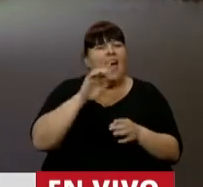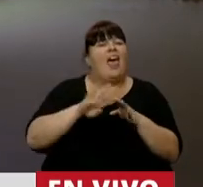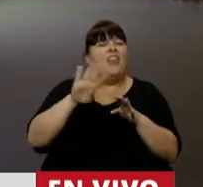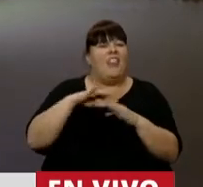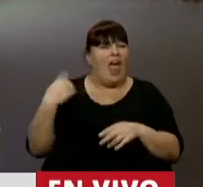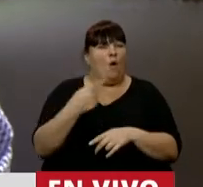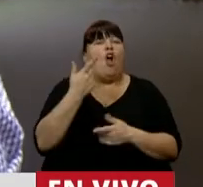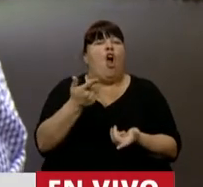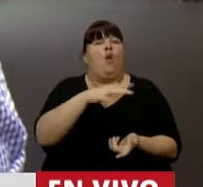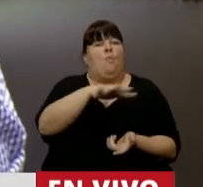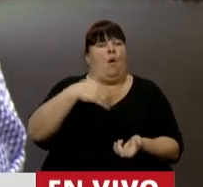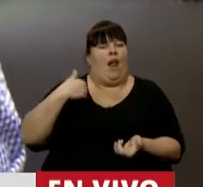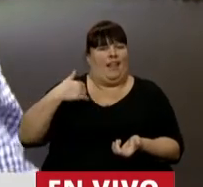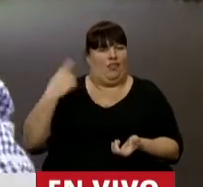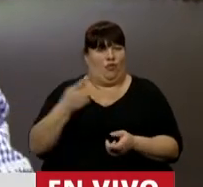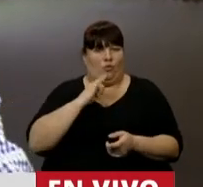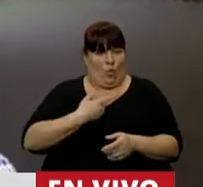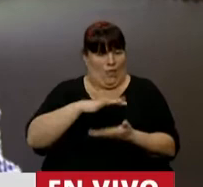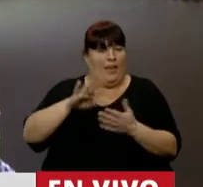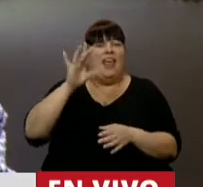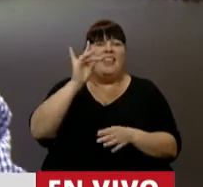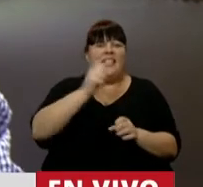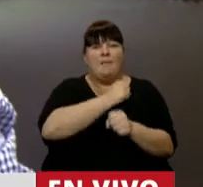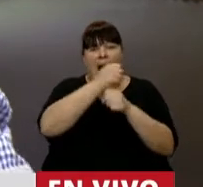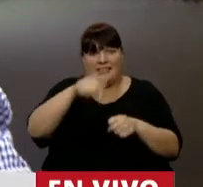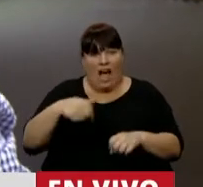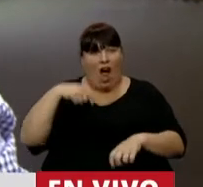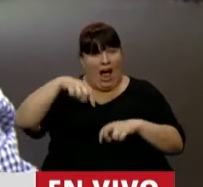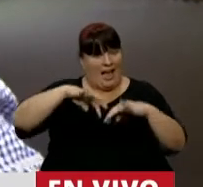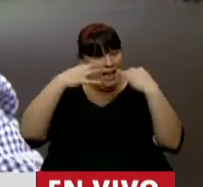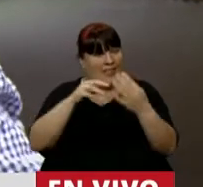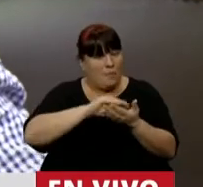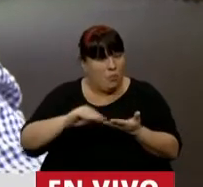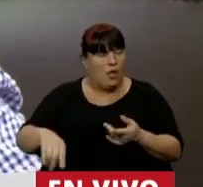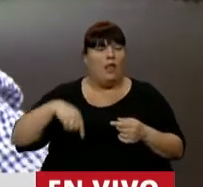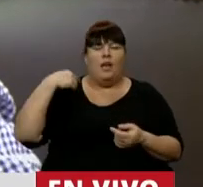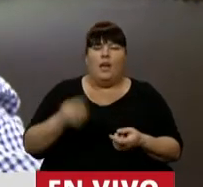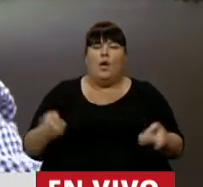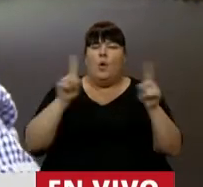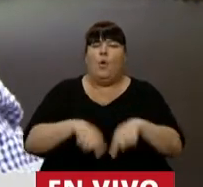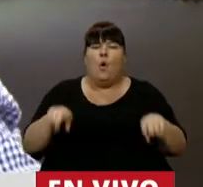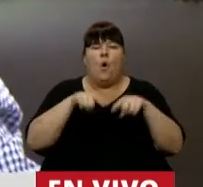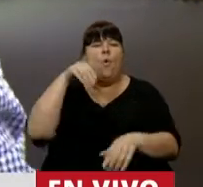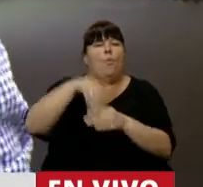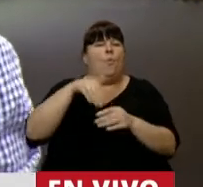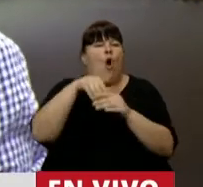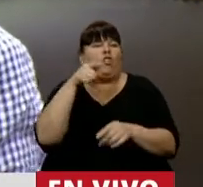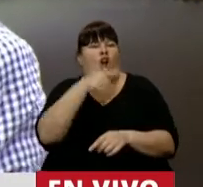que nosotros tenemos con el pueblo argentino. Desde diciembre, ahora que me toca estar en esta Cámara, sistemáticamente estamos